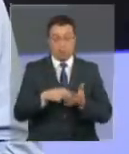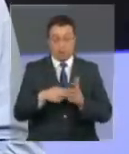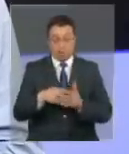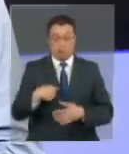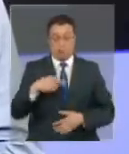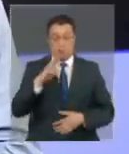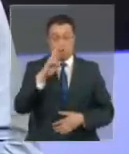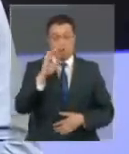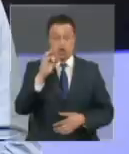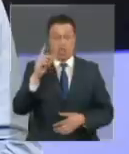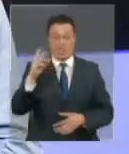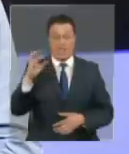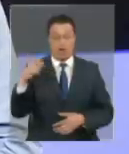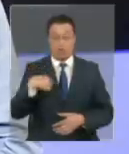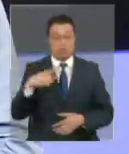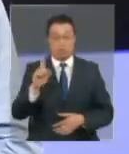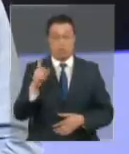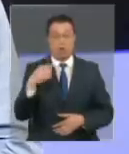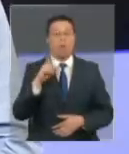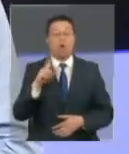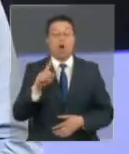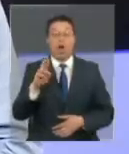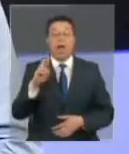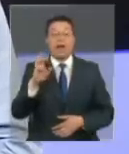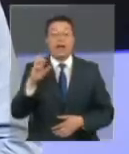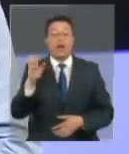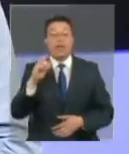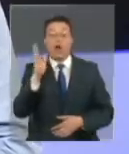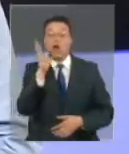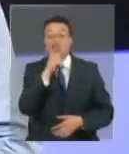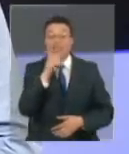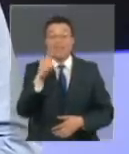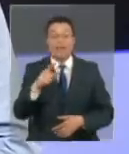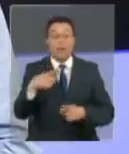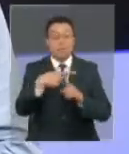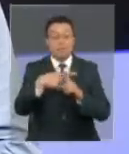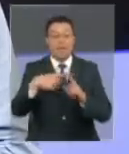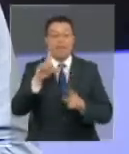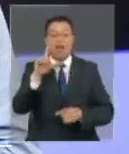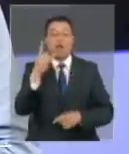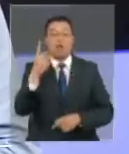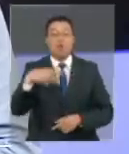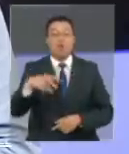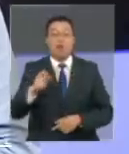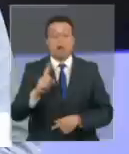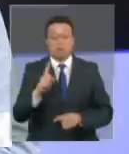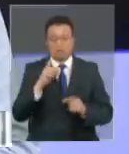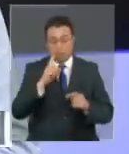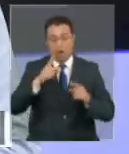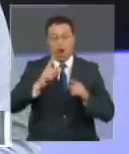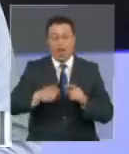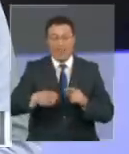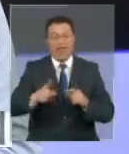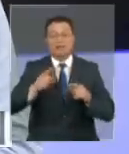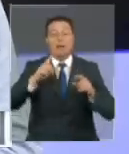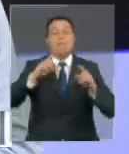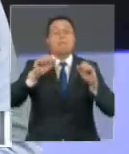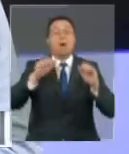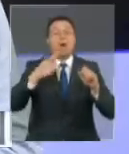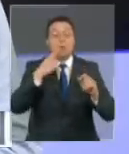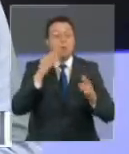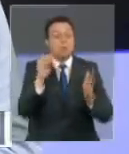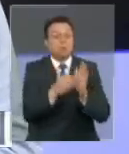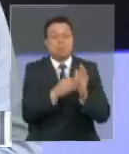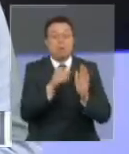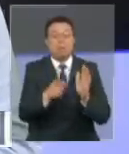rodeos. Y en este caso, si Recoleta no tiene media luna, no tiene ningún sentido aprobar esa ordenanza. Yo